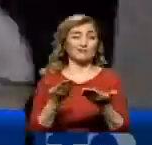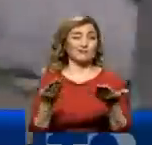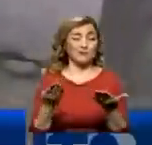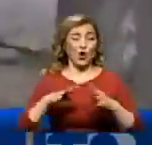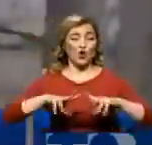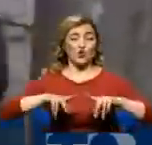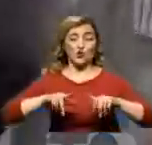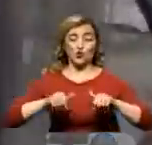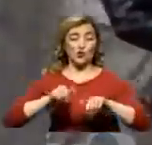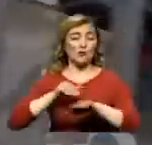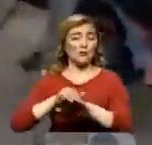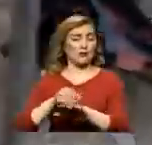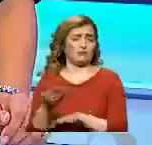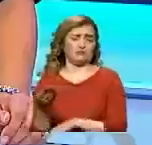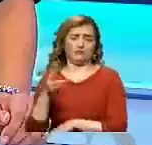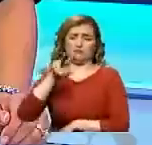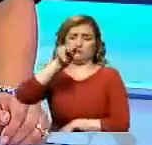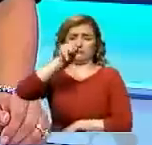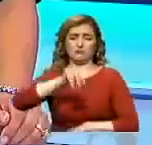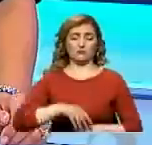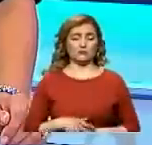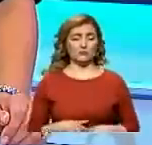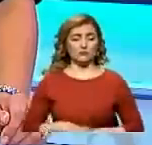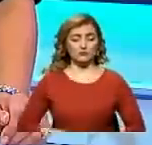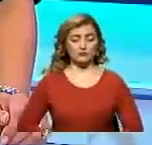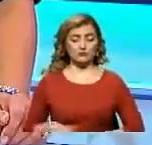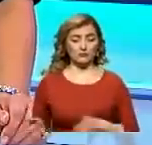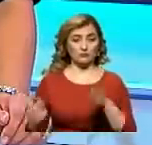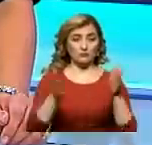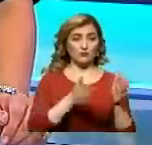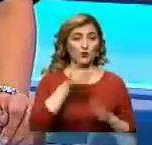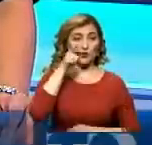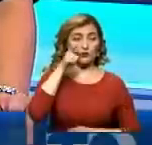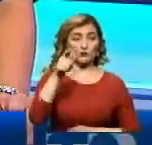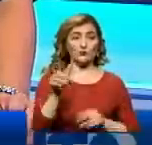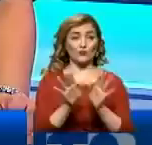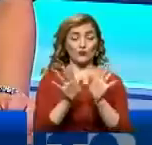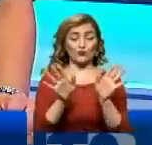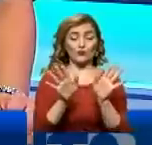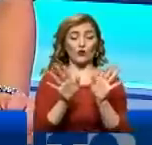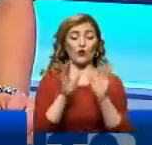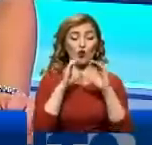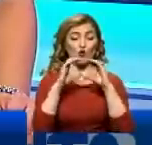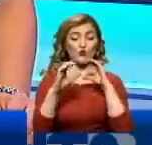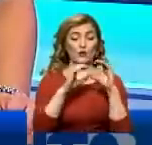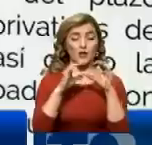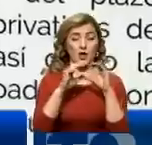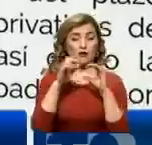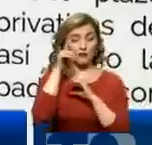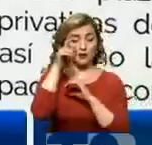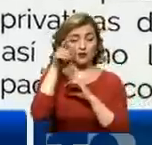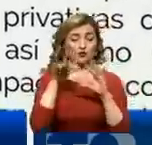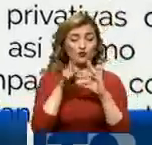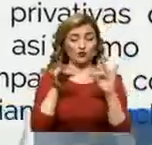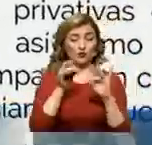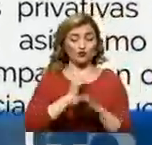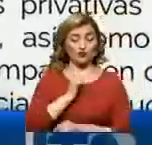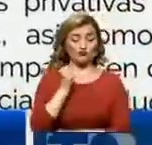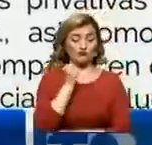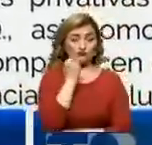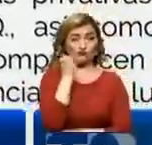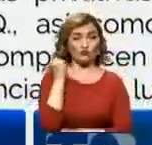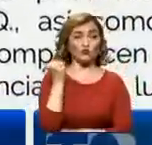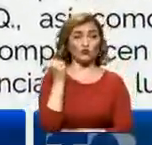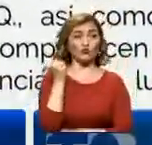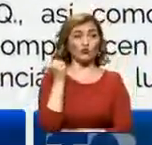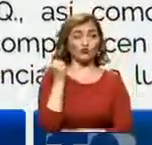la corrupción en el país. La Fiscalía General del Estado, mediante un comunicado, informó que ejercerá su derecho a la impugnación mediante